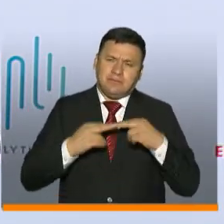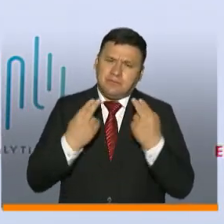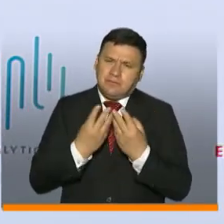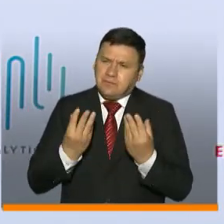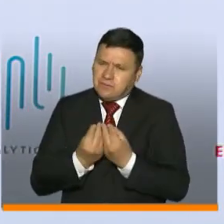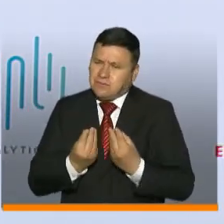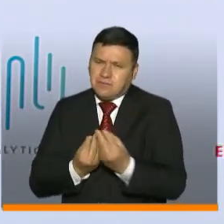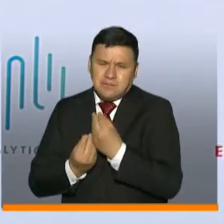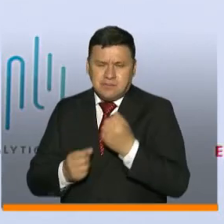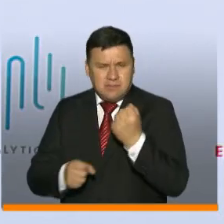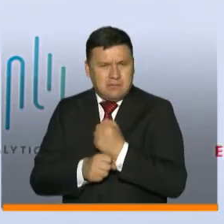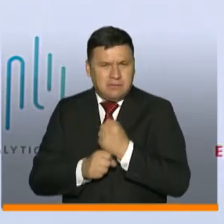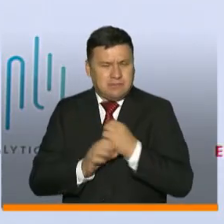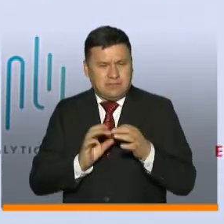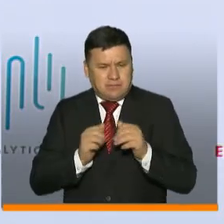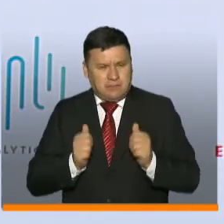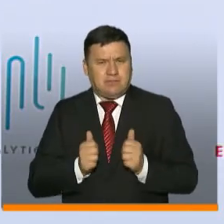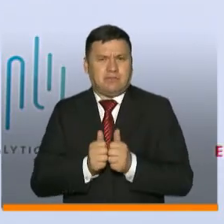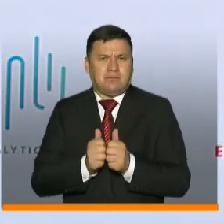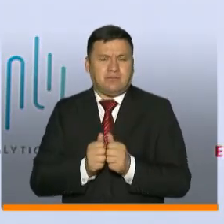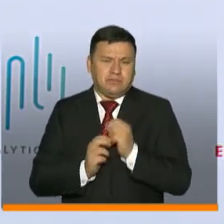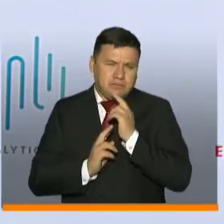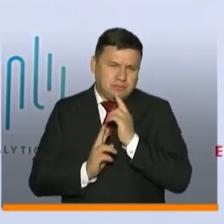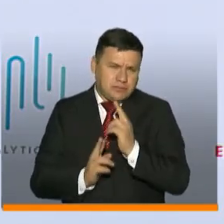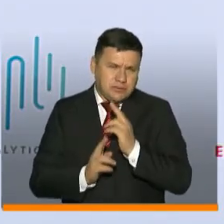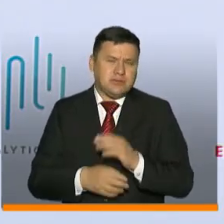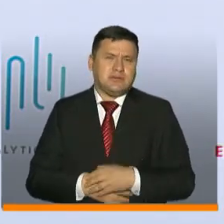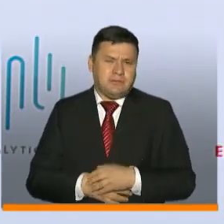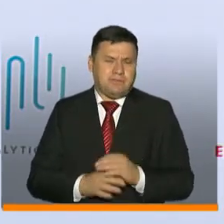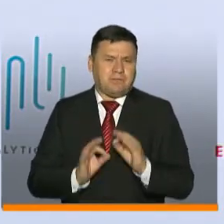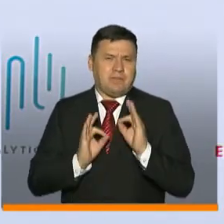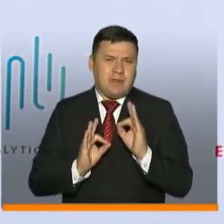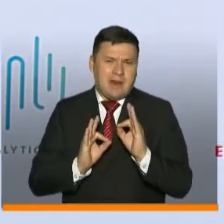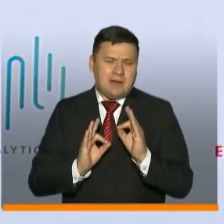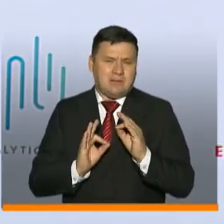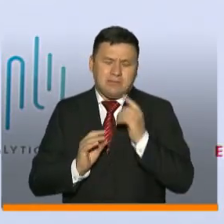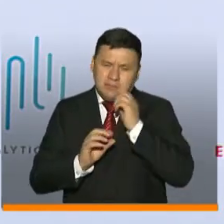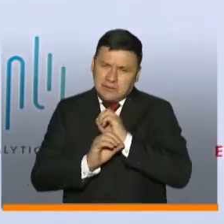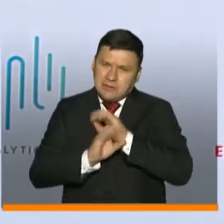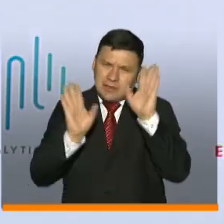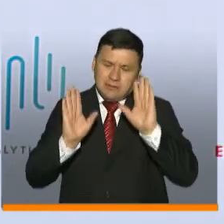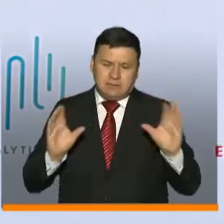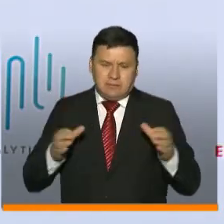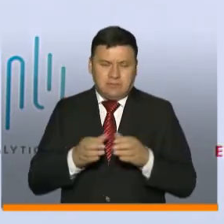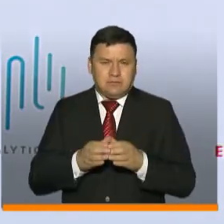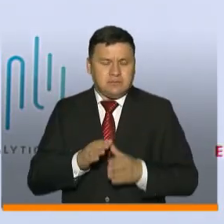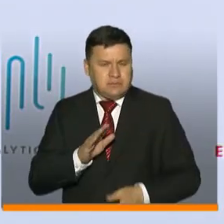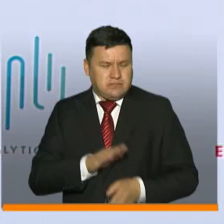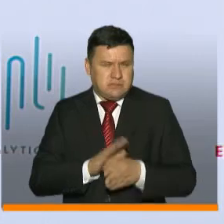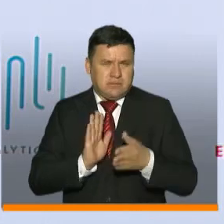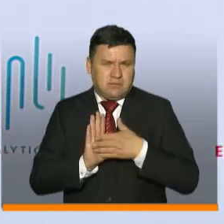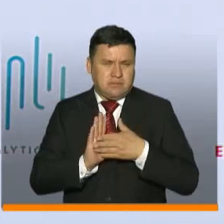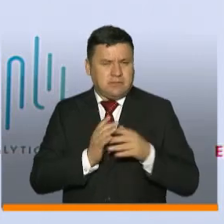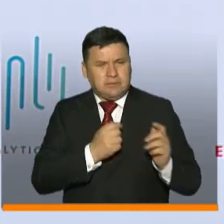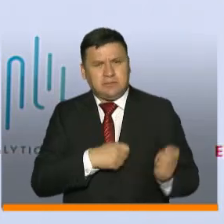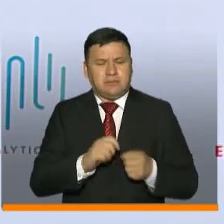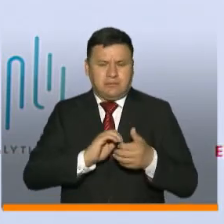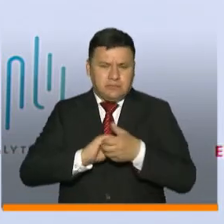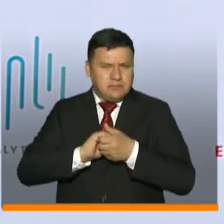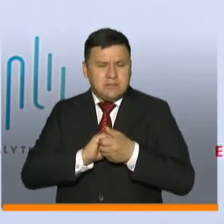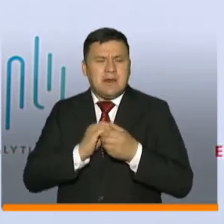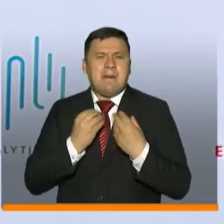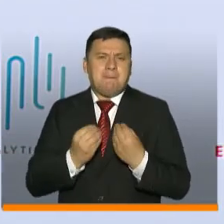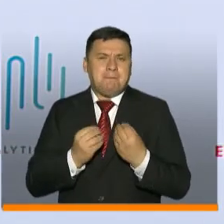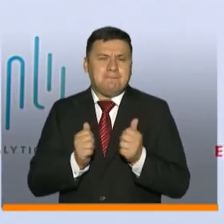equipo de trabajo acompañando resultados, calidad, transparencia, siguen llevándonos de la mano un